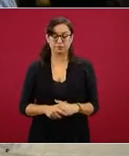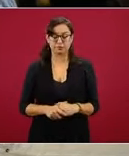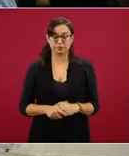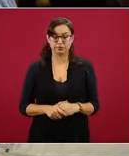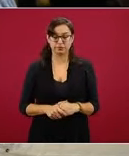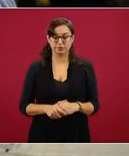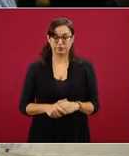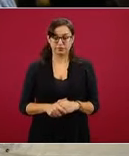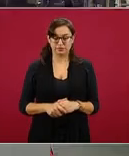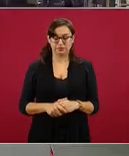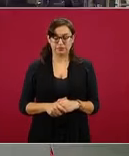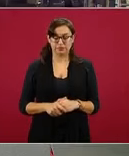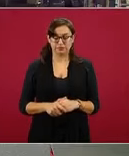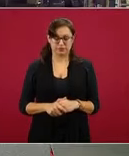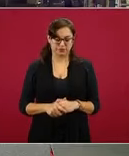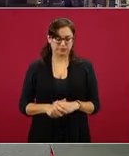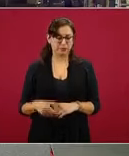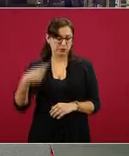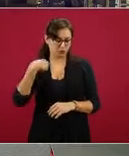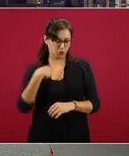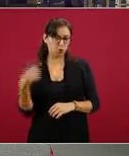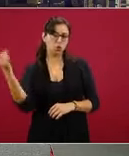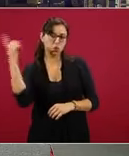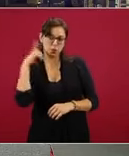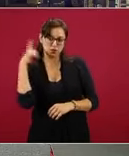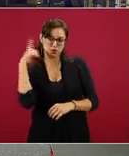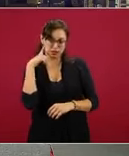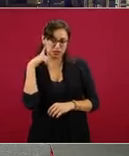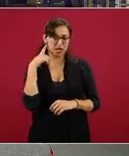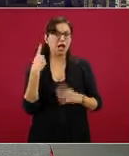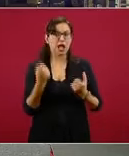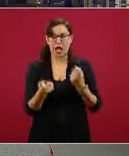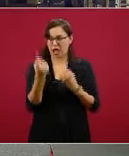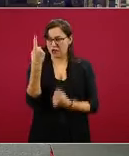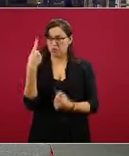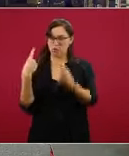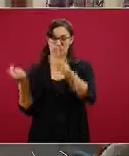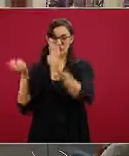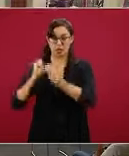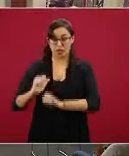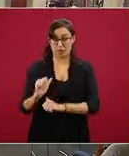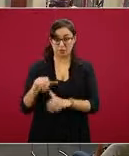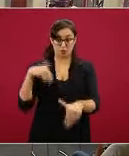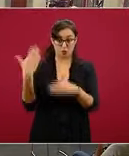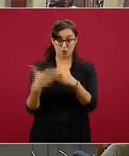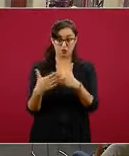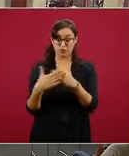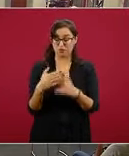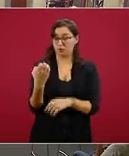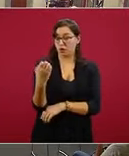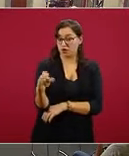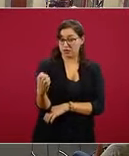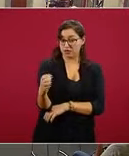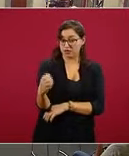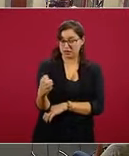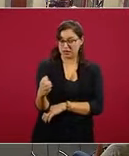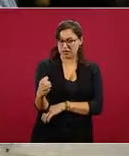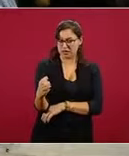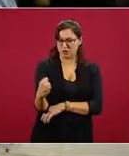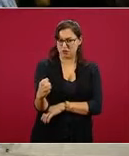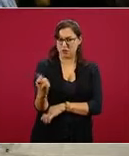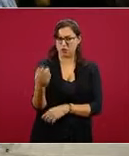que estaba escuchando de algunas autoridades de los institutos que a partir de enero ya no piensan cobrar cuotas de